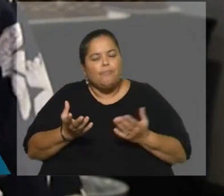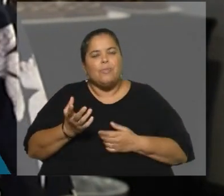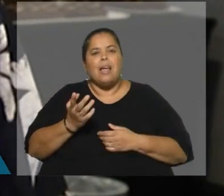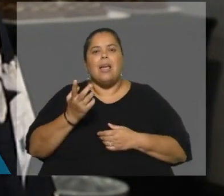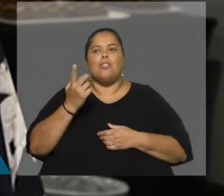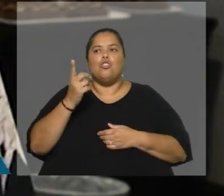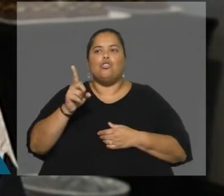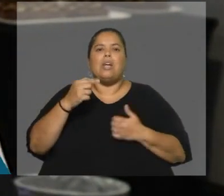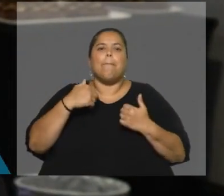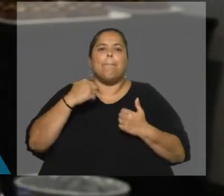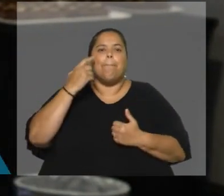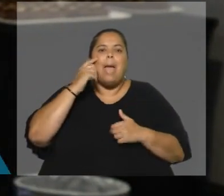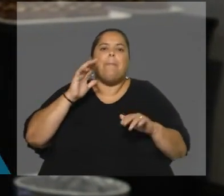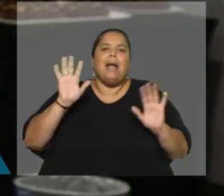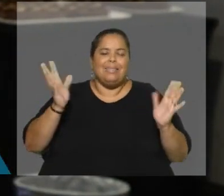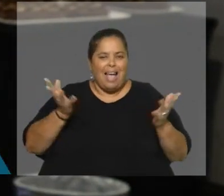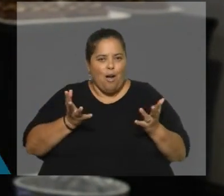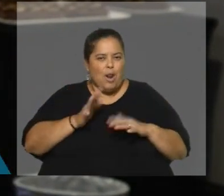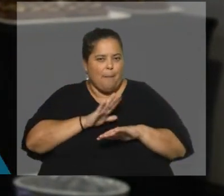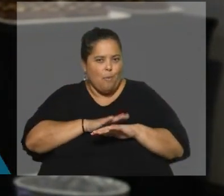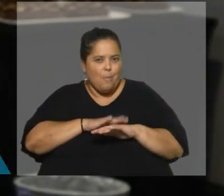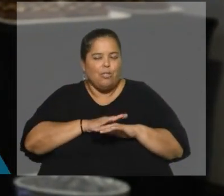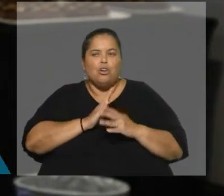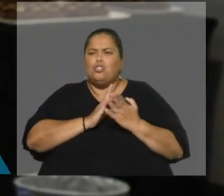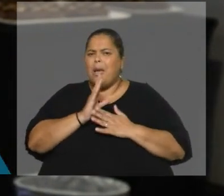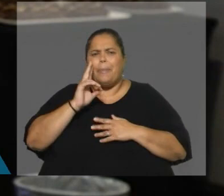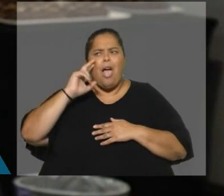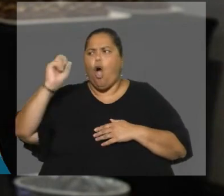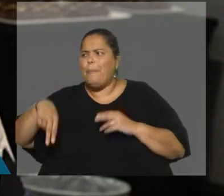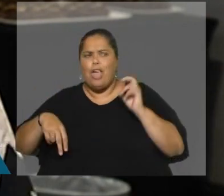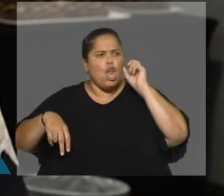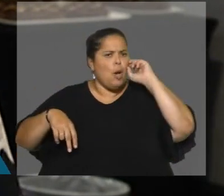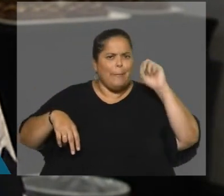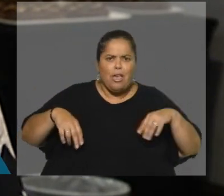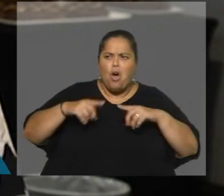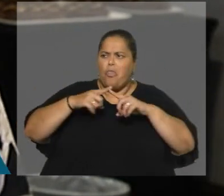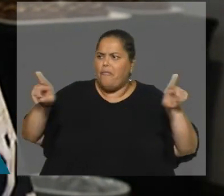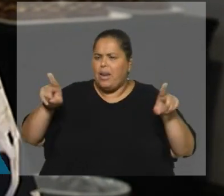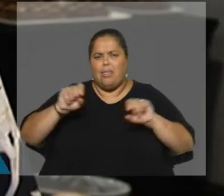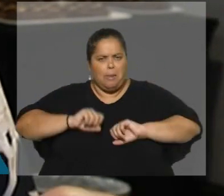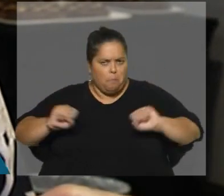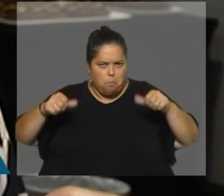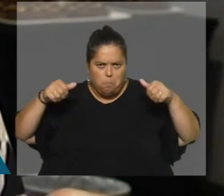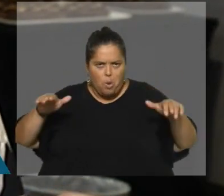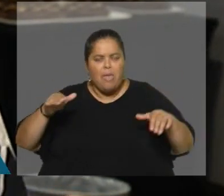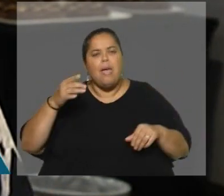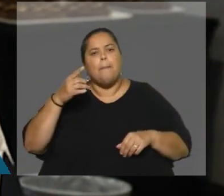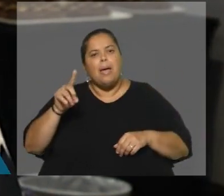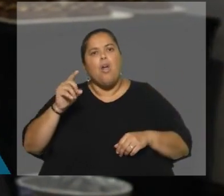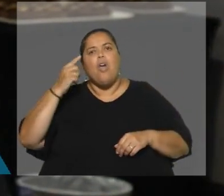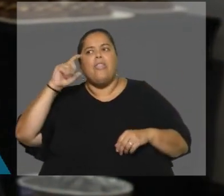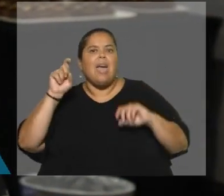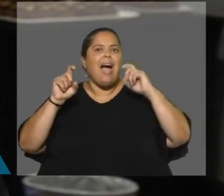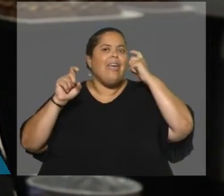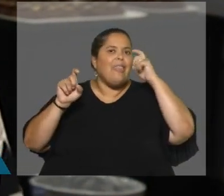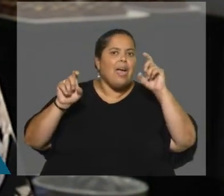son tiempos de, por supuesto, la discrepancia con el respectivo respeto que la diferencia de ideas